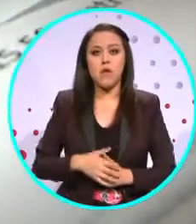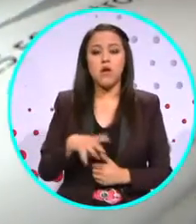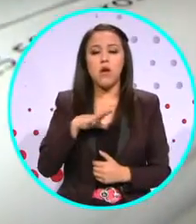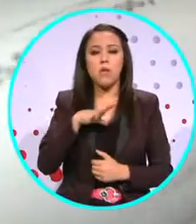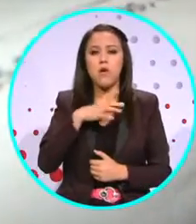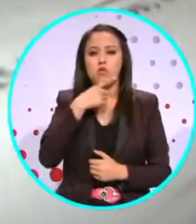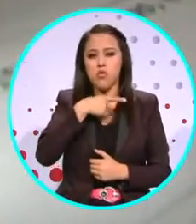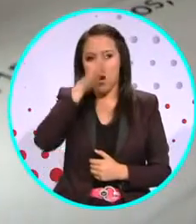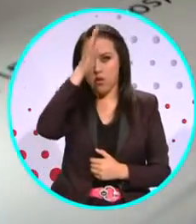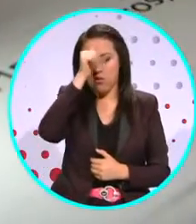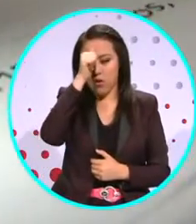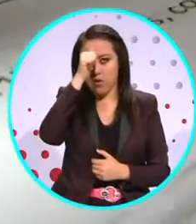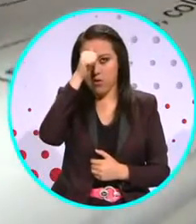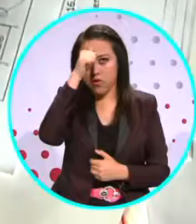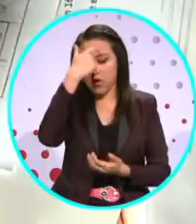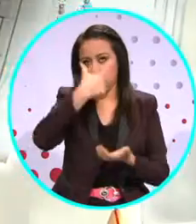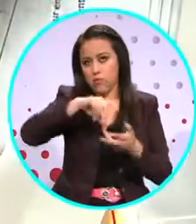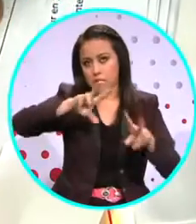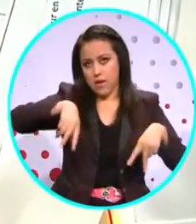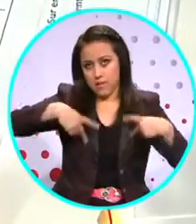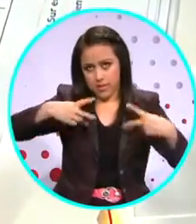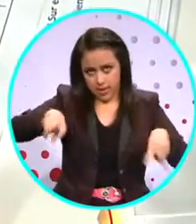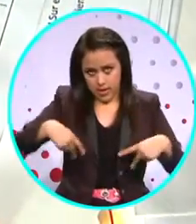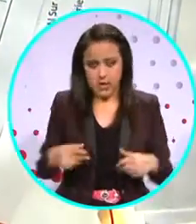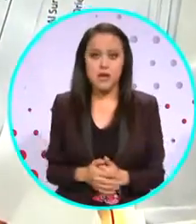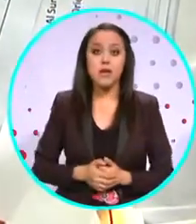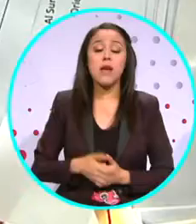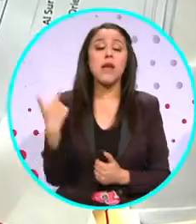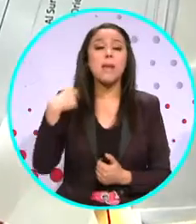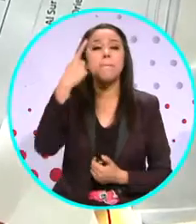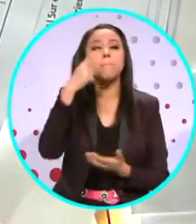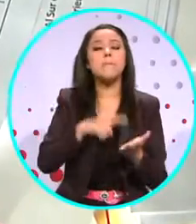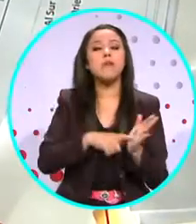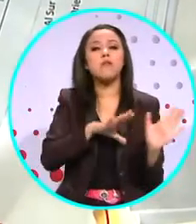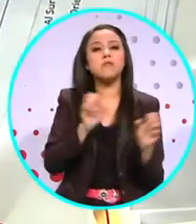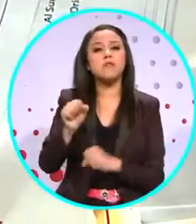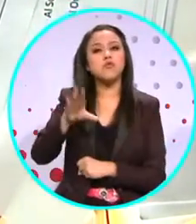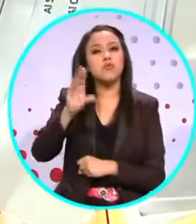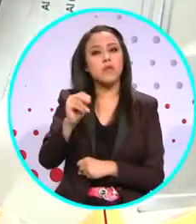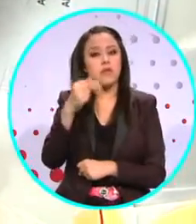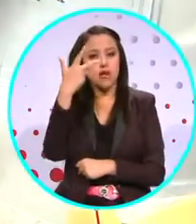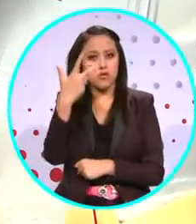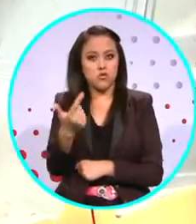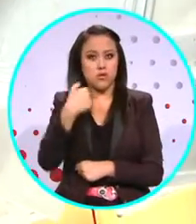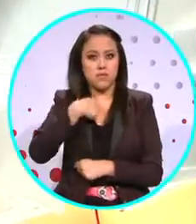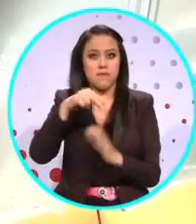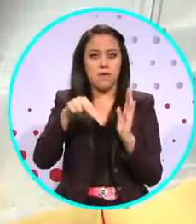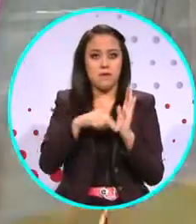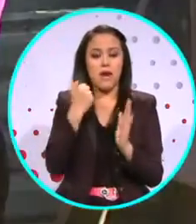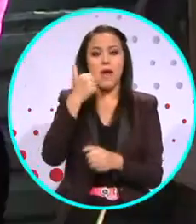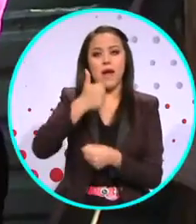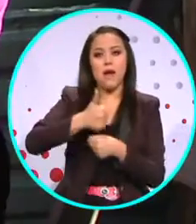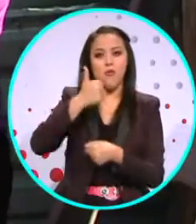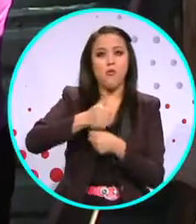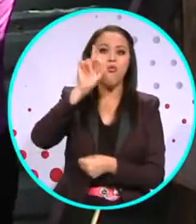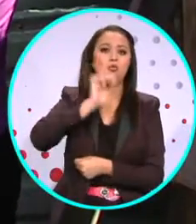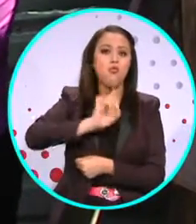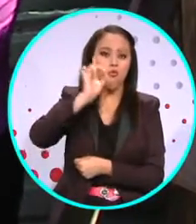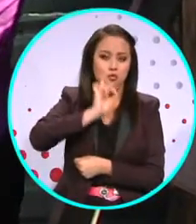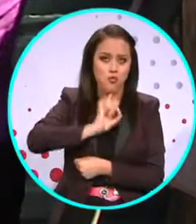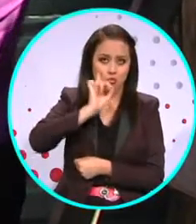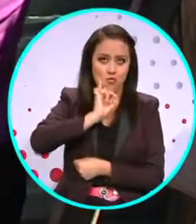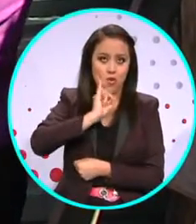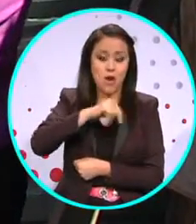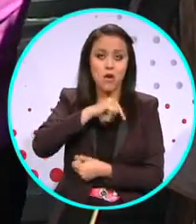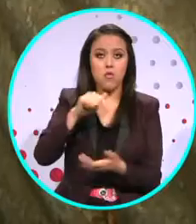un contrato de compra-venta que en su momento, en el año de 1998, me lo firma mi abuelo. El cuarto donde habita